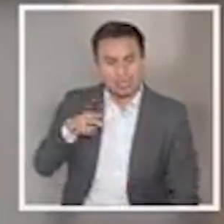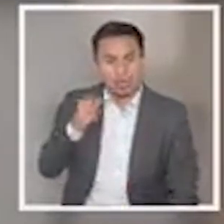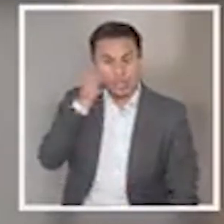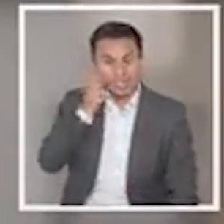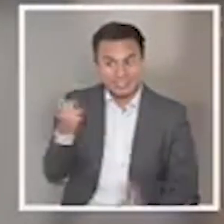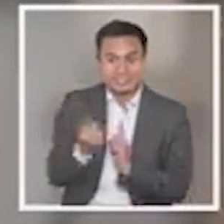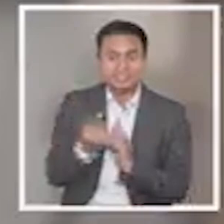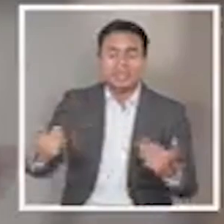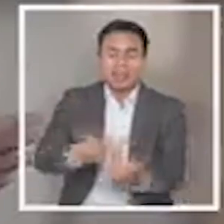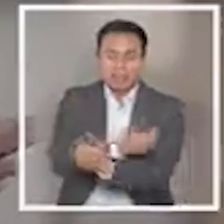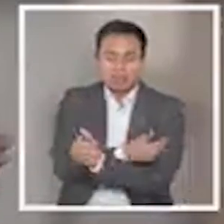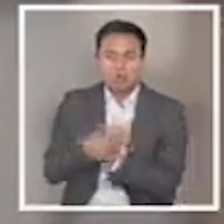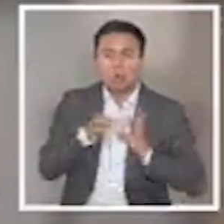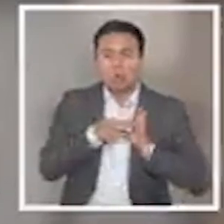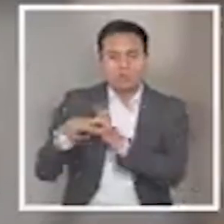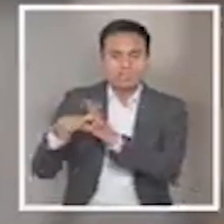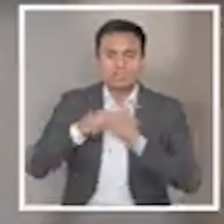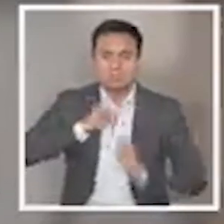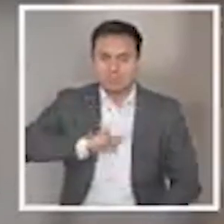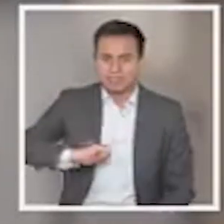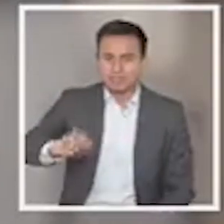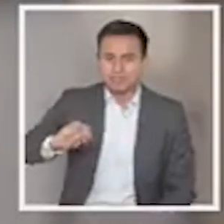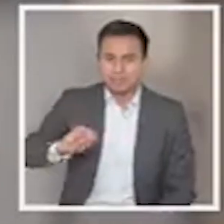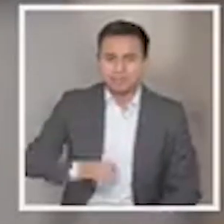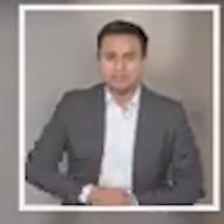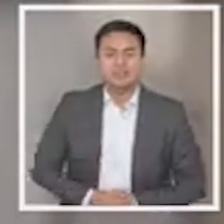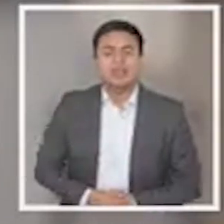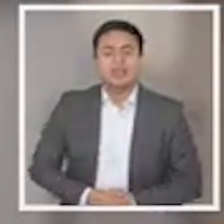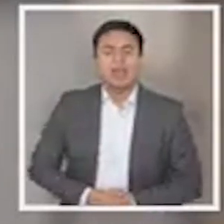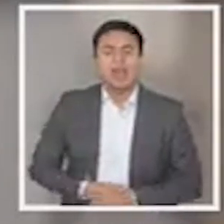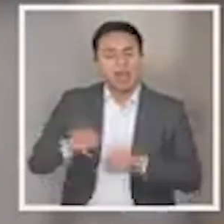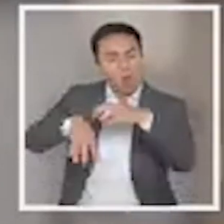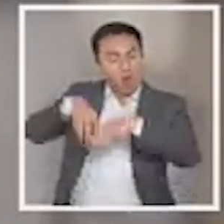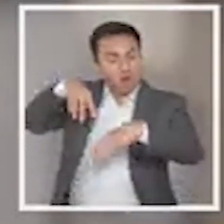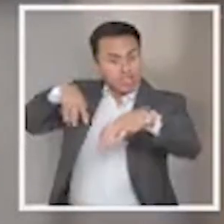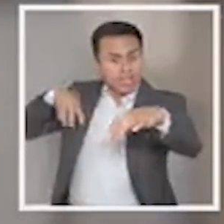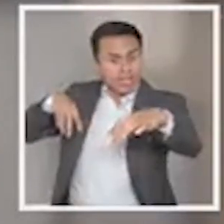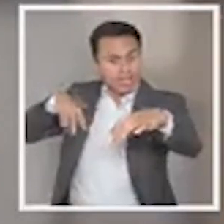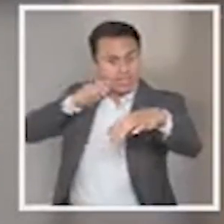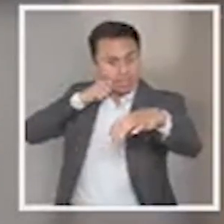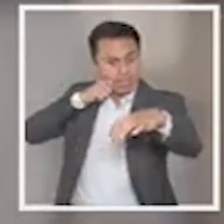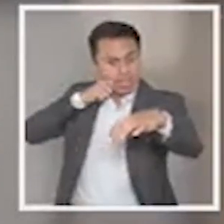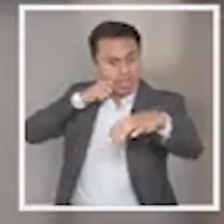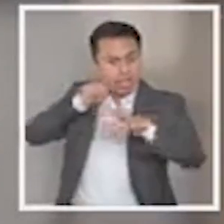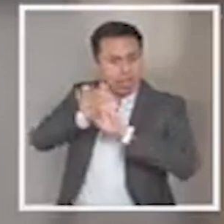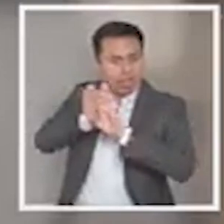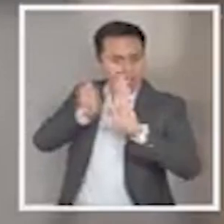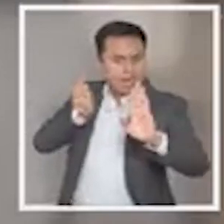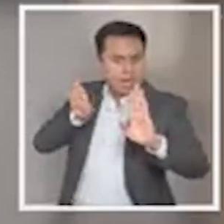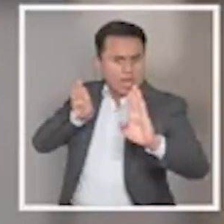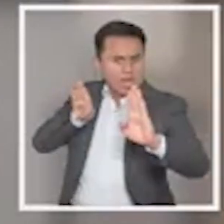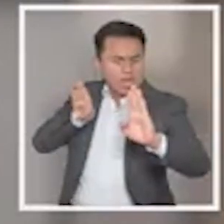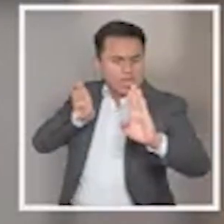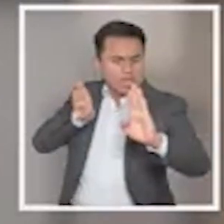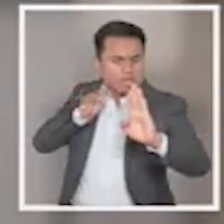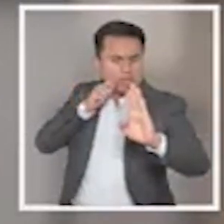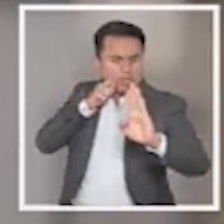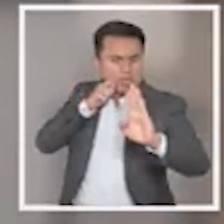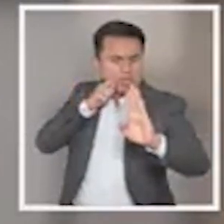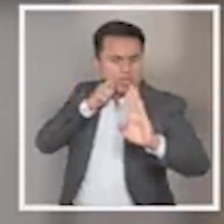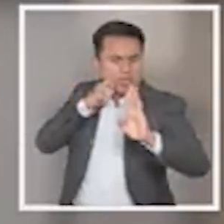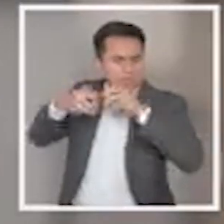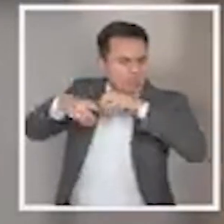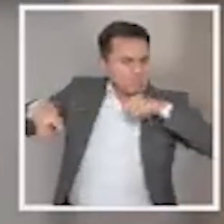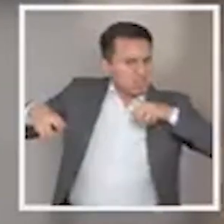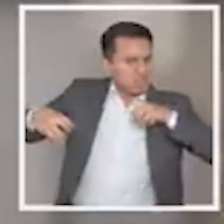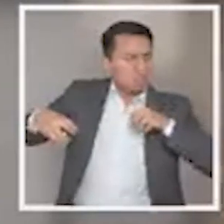es un abrazo que nos une para siempre. La cordillera no es una pared que